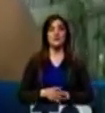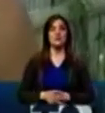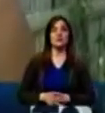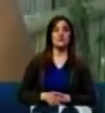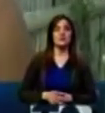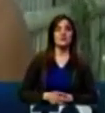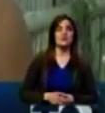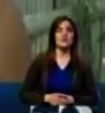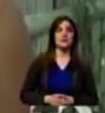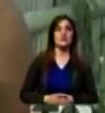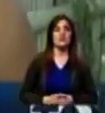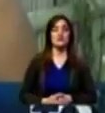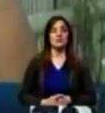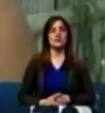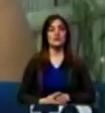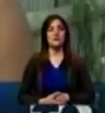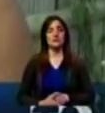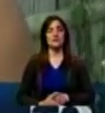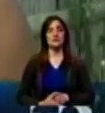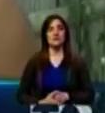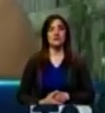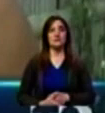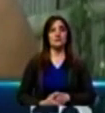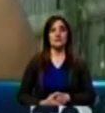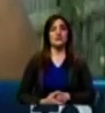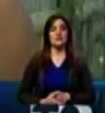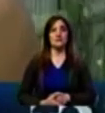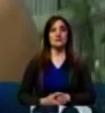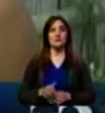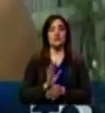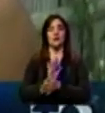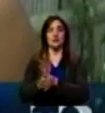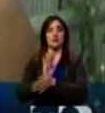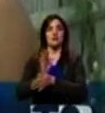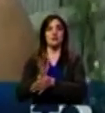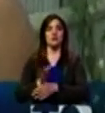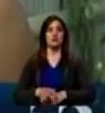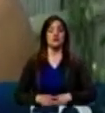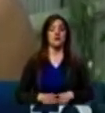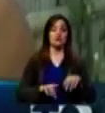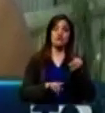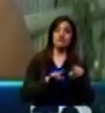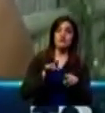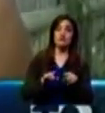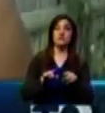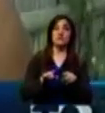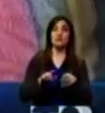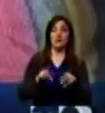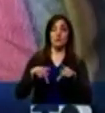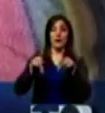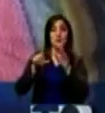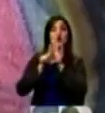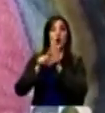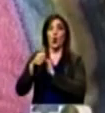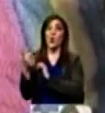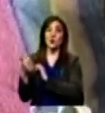Se evidenciaron cierta cantidad de aletas de tiburón, las cuales unas contaban con sus guías correspondientes.